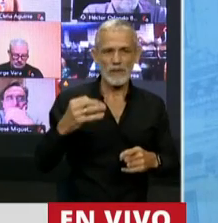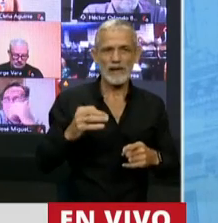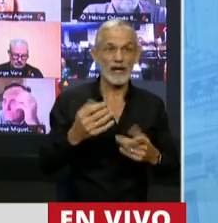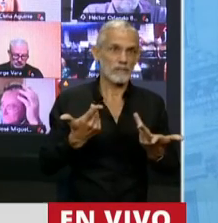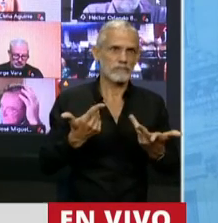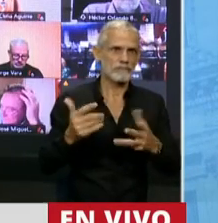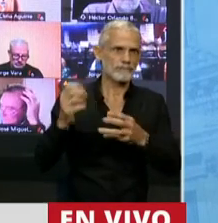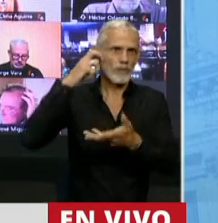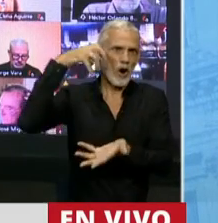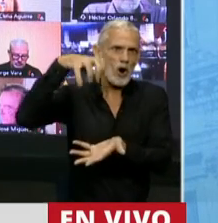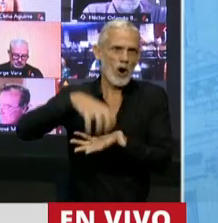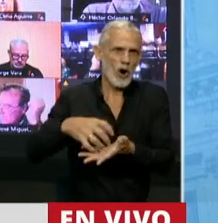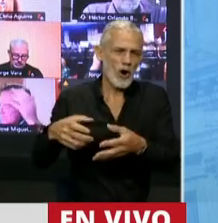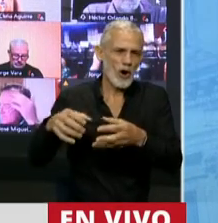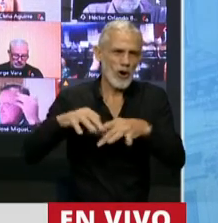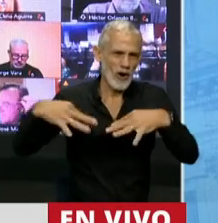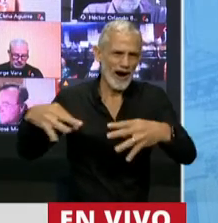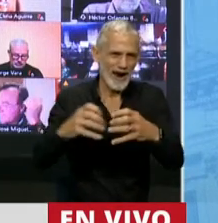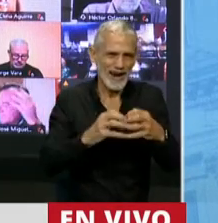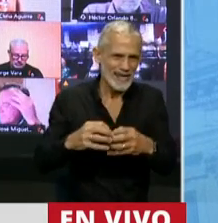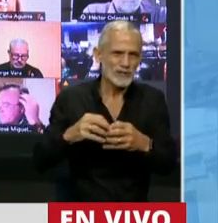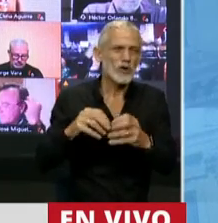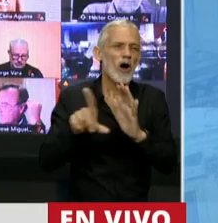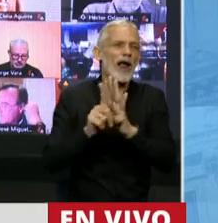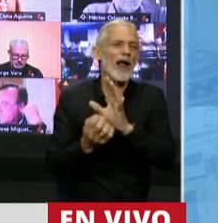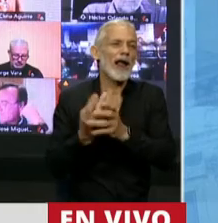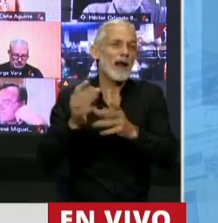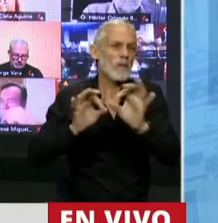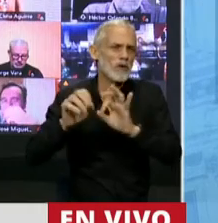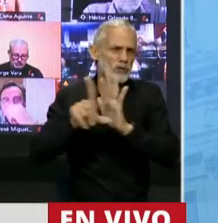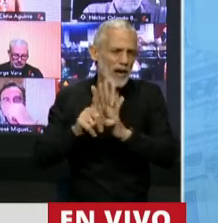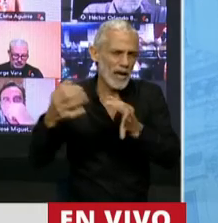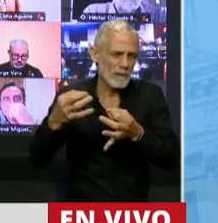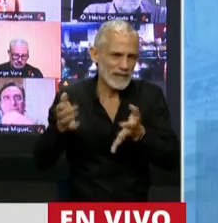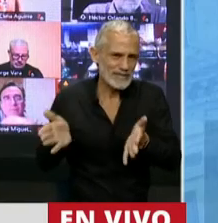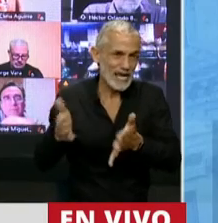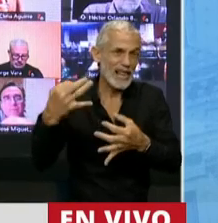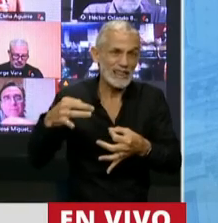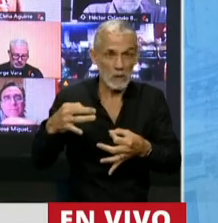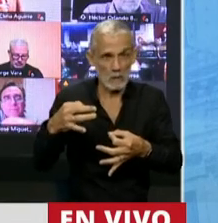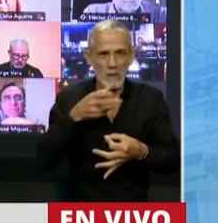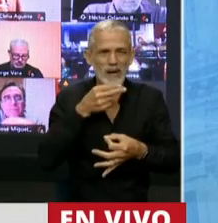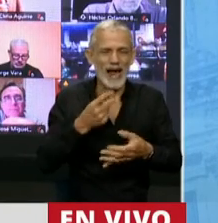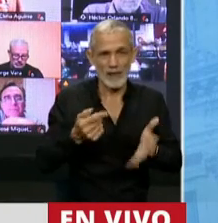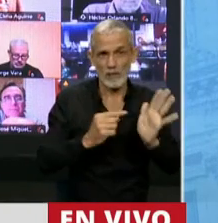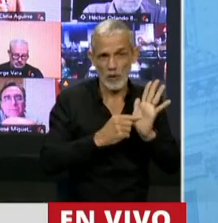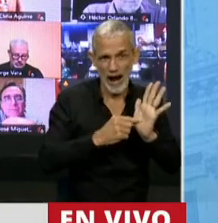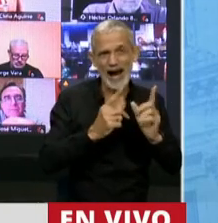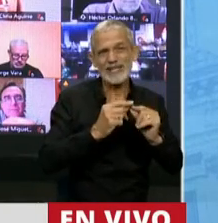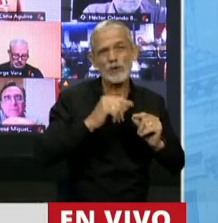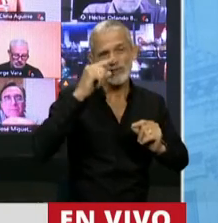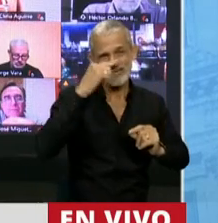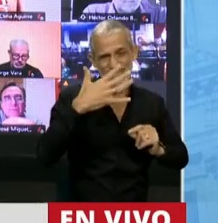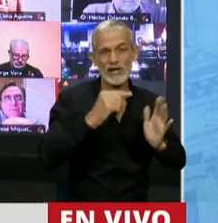tratamiento de una ley especial por parte del Congreso de la Nación en función de lo que aquí se ha dicho del artículo 75, inciso 2.